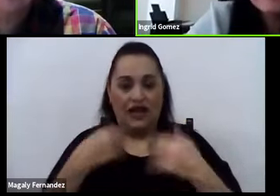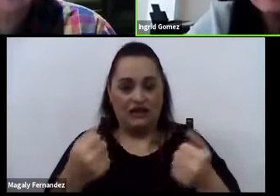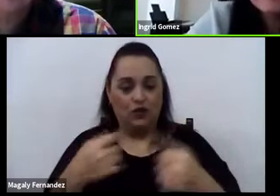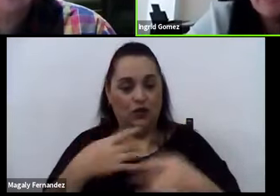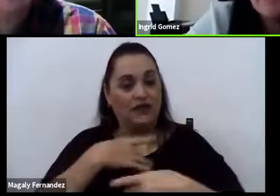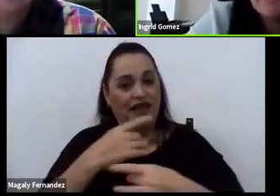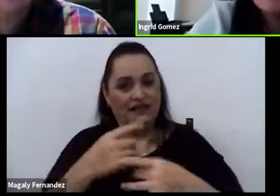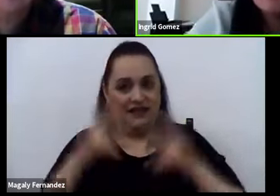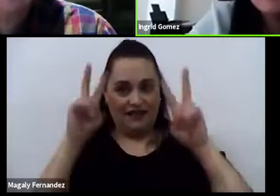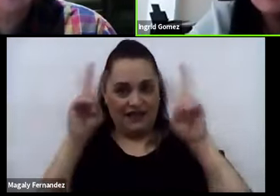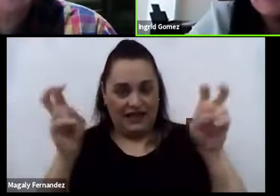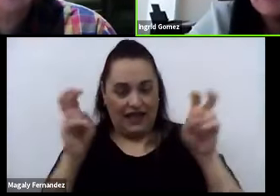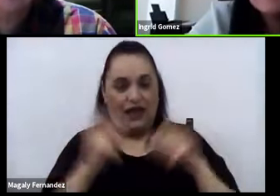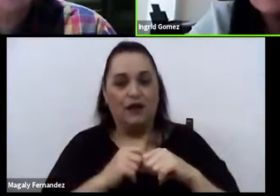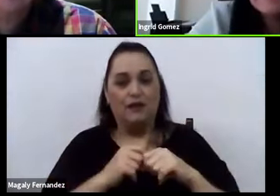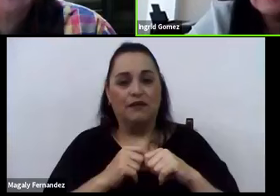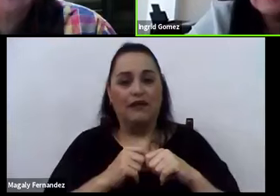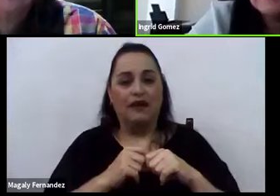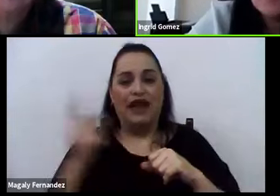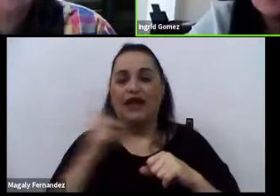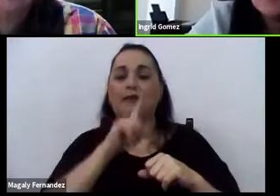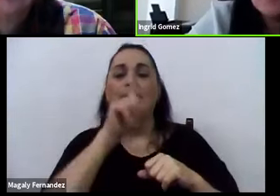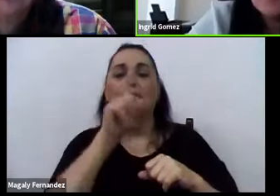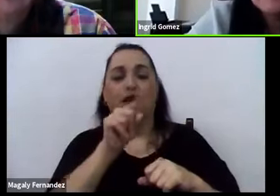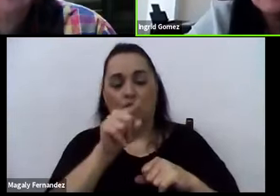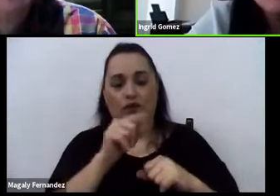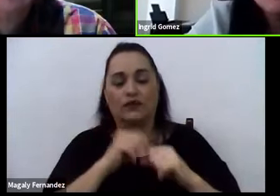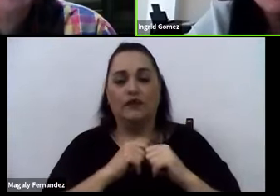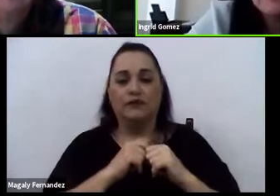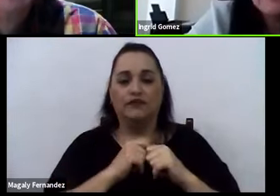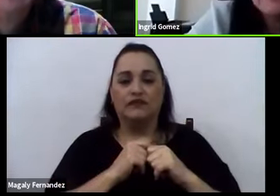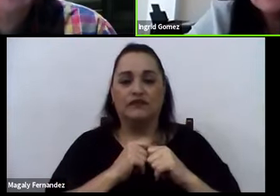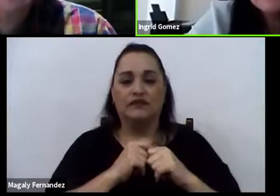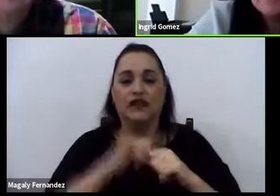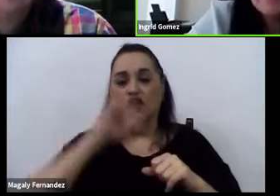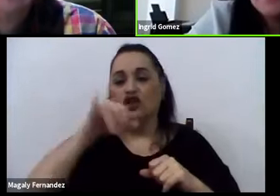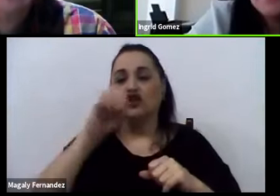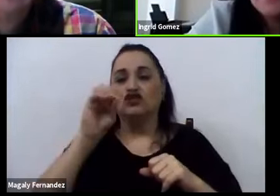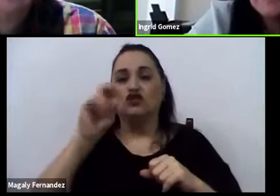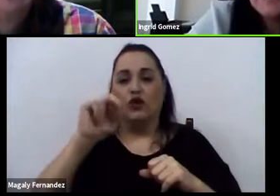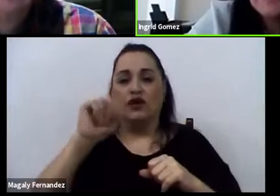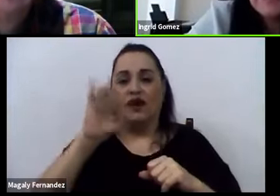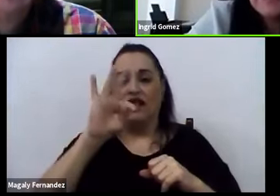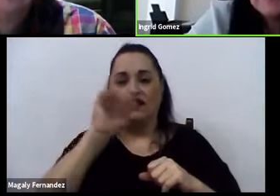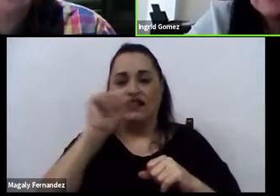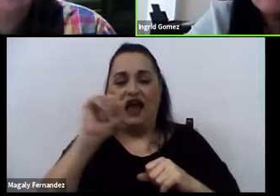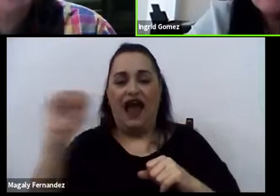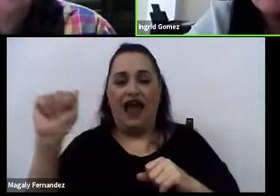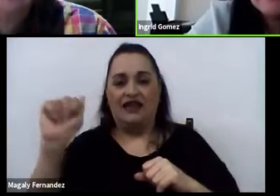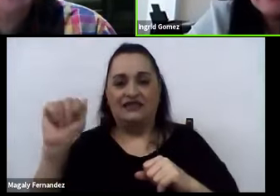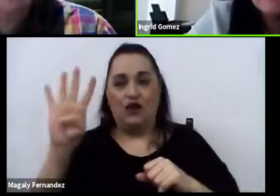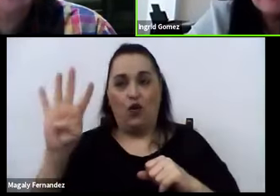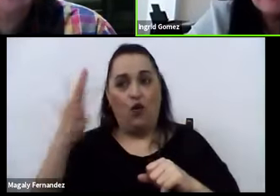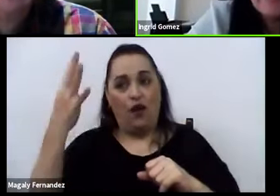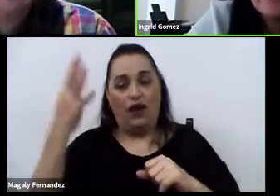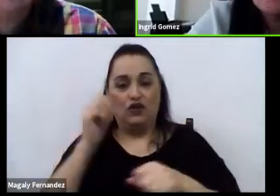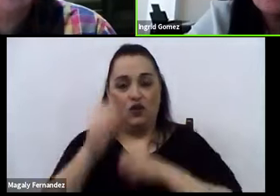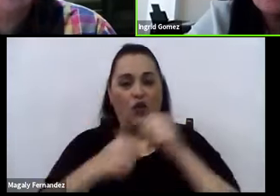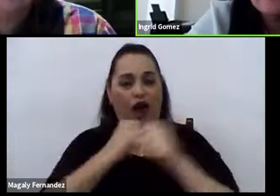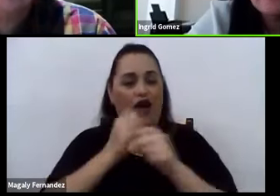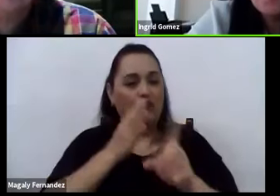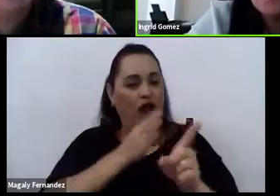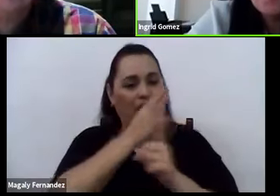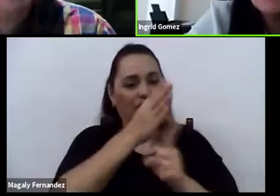tema y que le plantea la siguiente interrogante. Dice Jonathan Arce, de cuarto año de la carrera: ¿qué falta para lograr